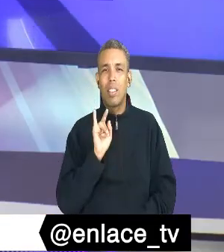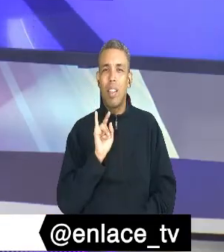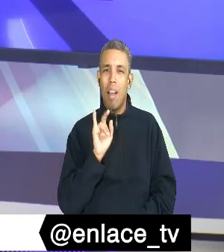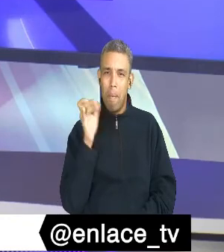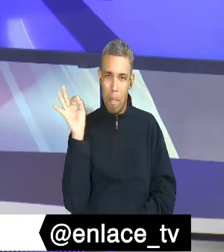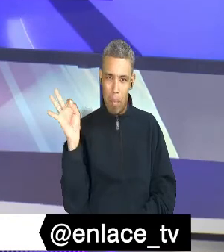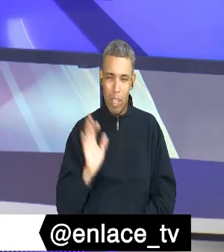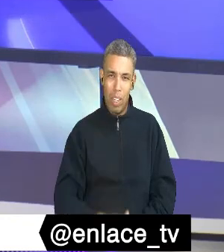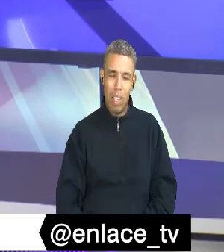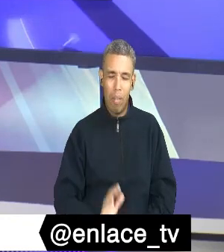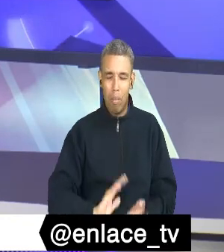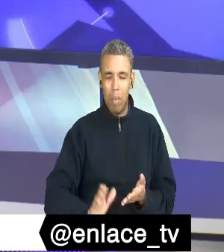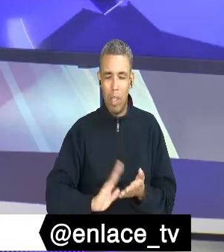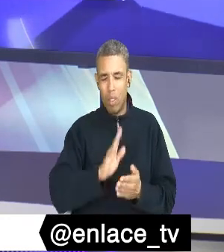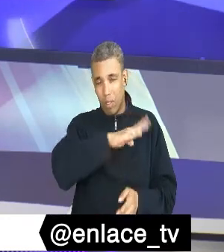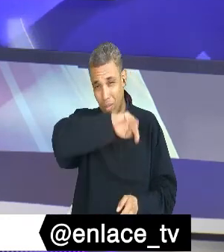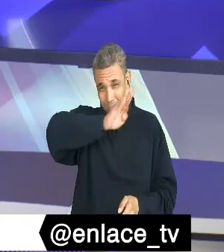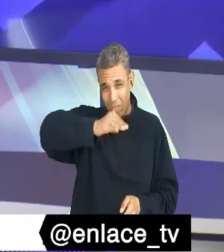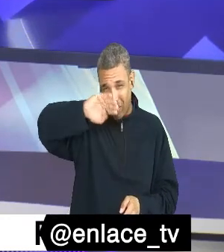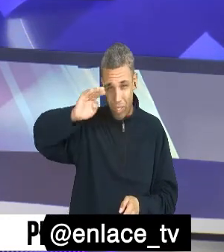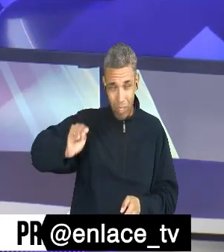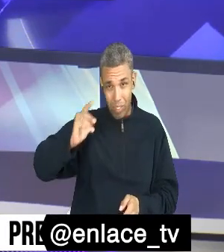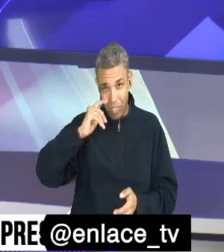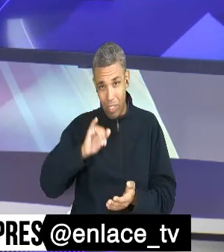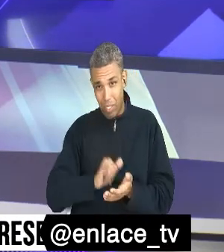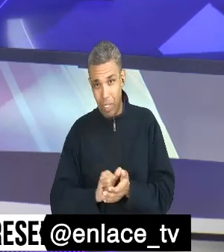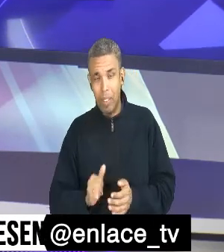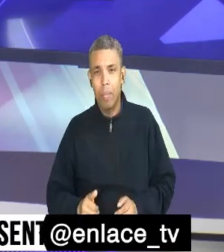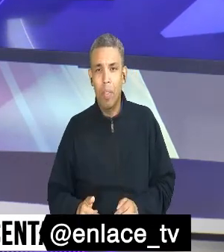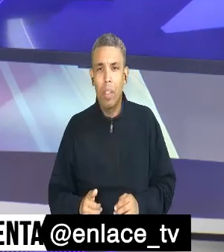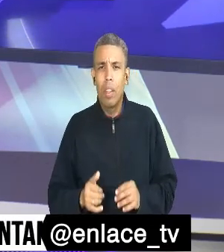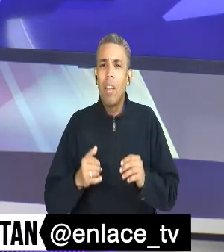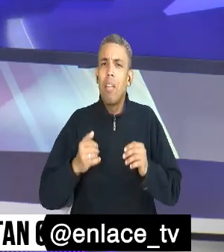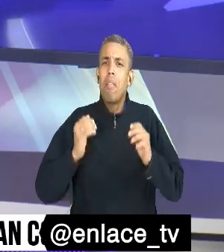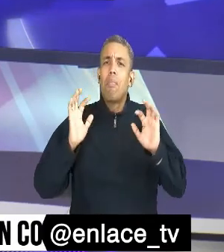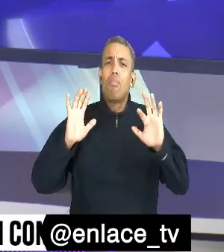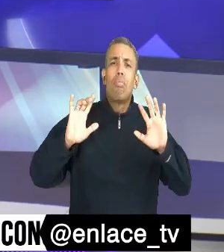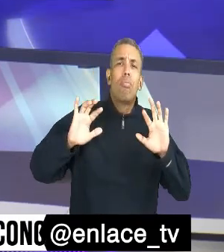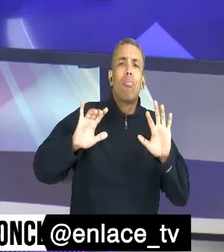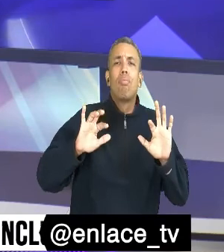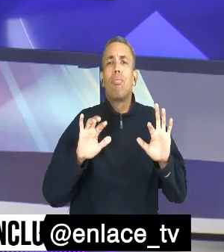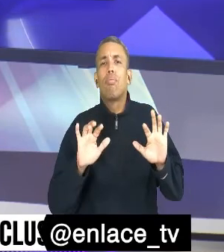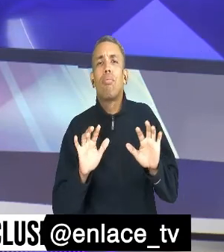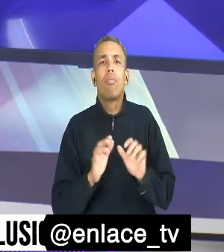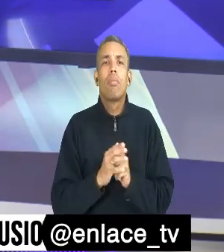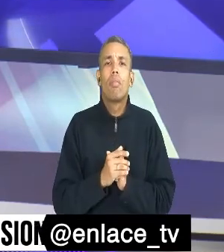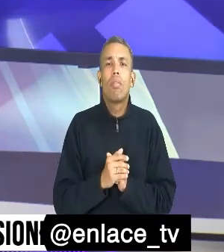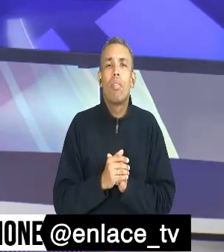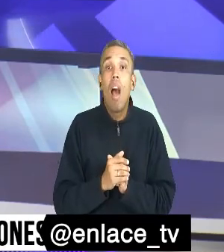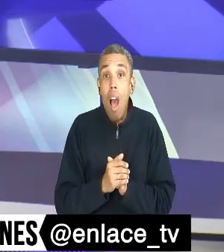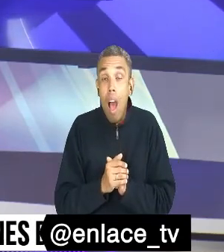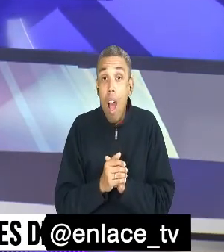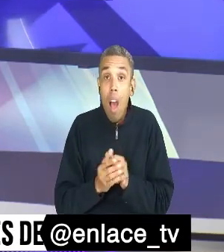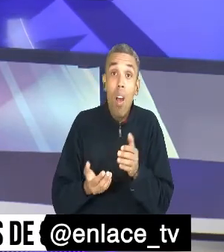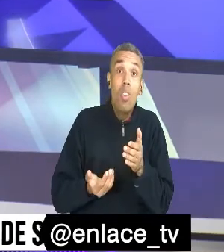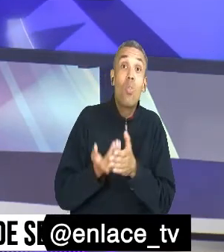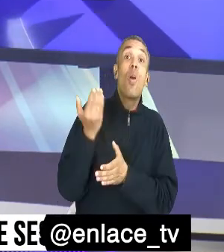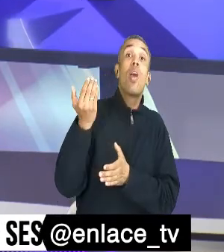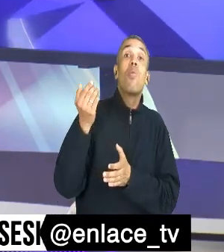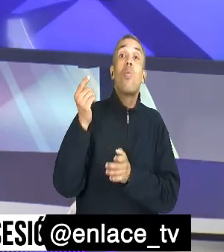Feligreses que asisten a la Catedral La Inmaculada, al conocer la noticia, no dudaron en acercarse a darle un abrazo de despedida y